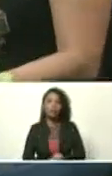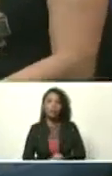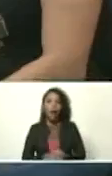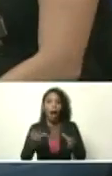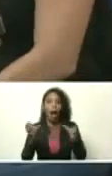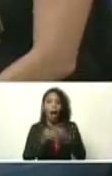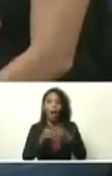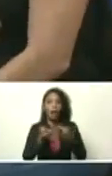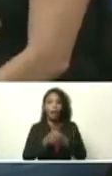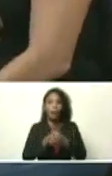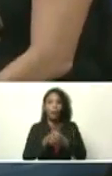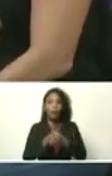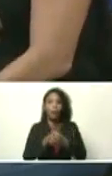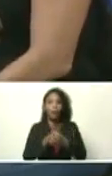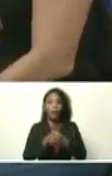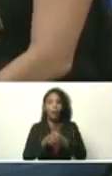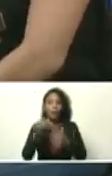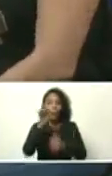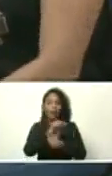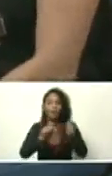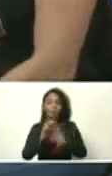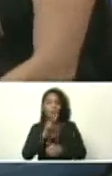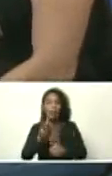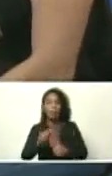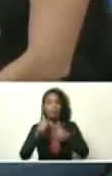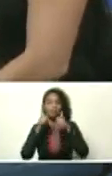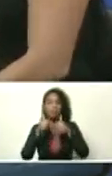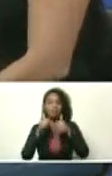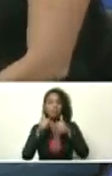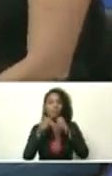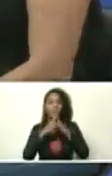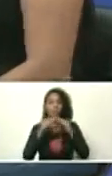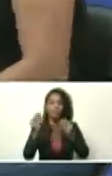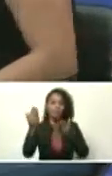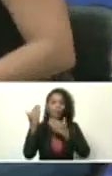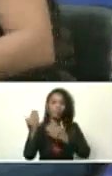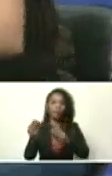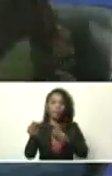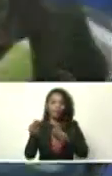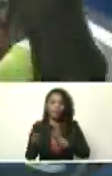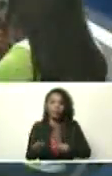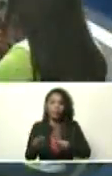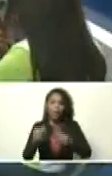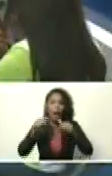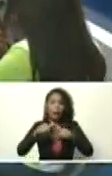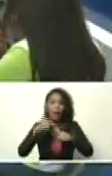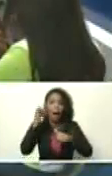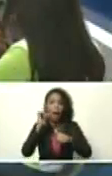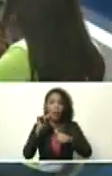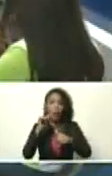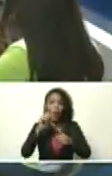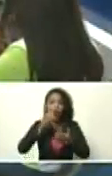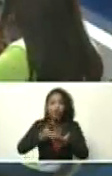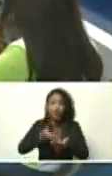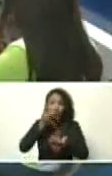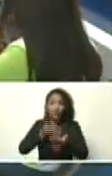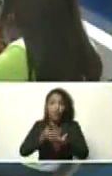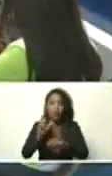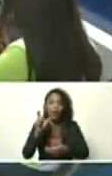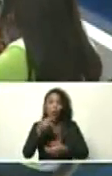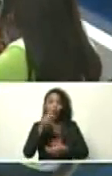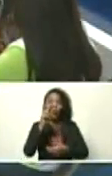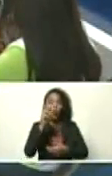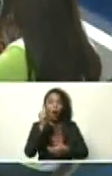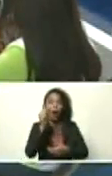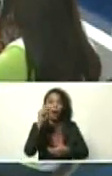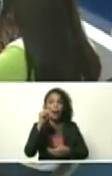equipo de la viceministra ha sido maravilloso en todo el apoyo que nos han dado. Por aquí tengo un yogur de guanábana